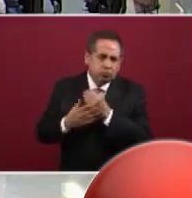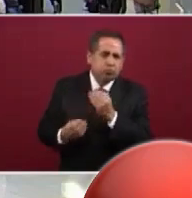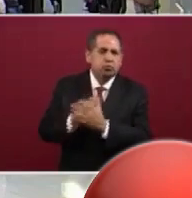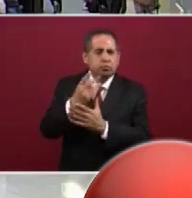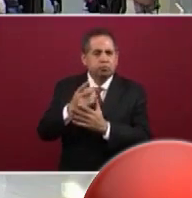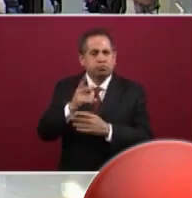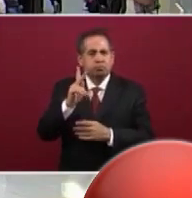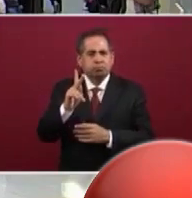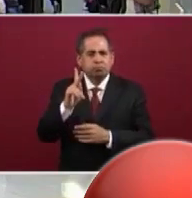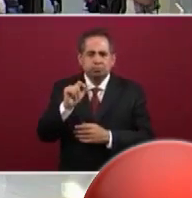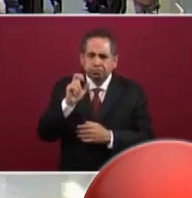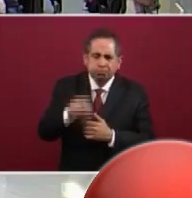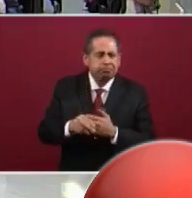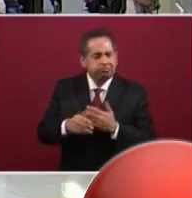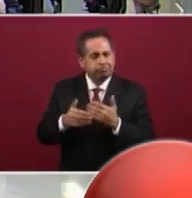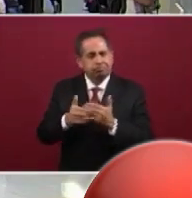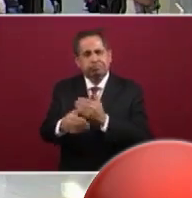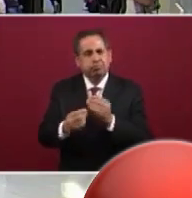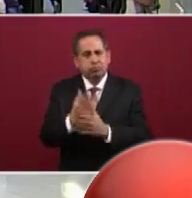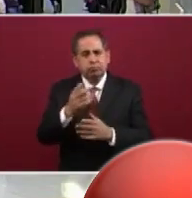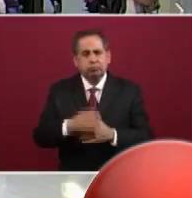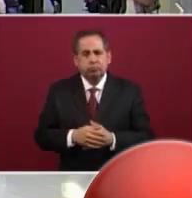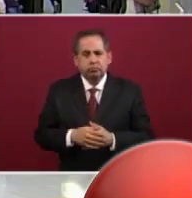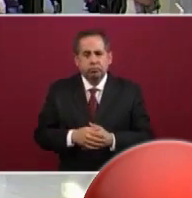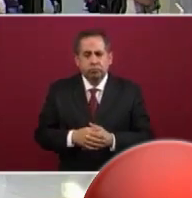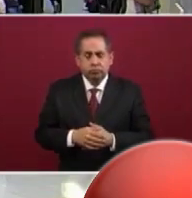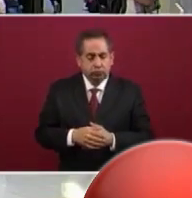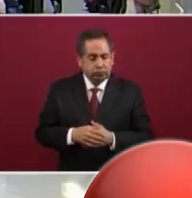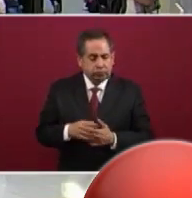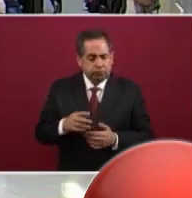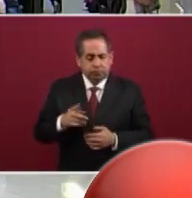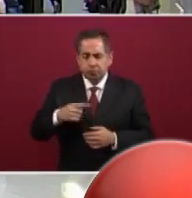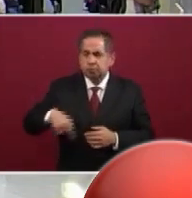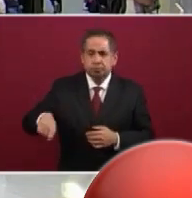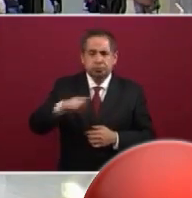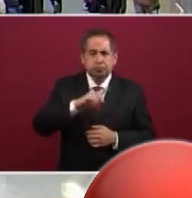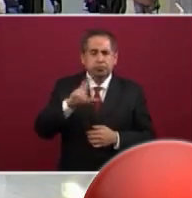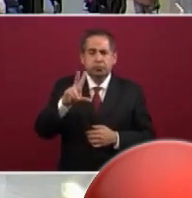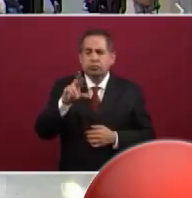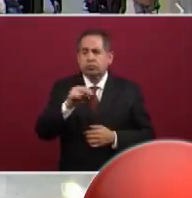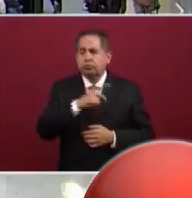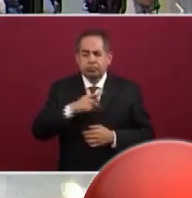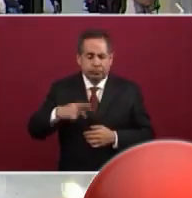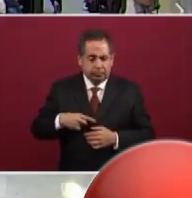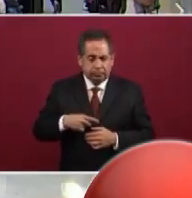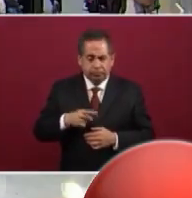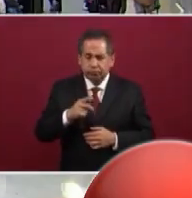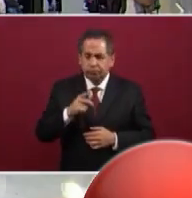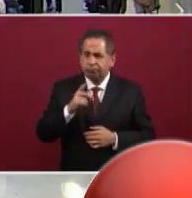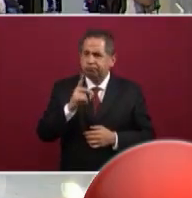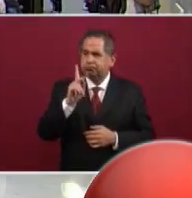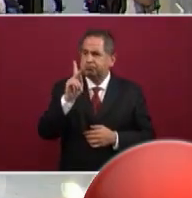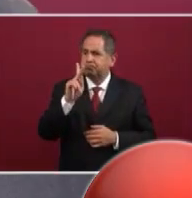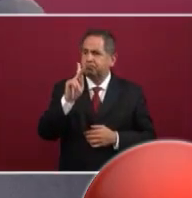No aceptar el predominio de un solo proyecto y mucho